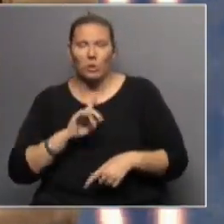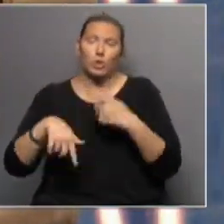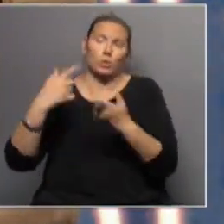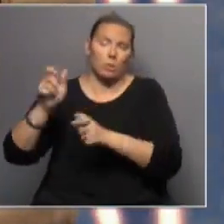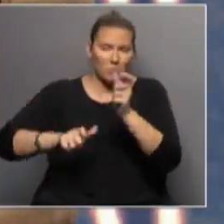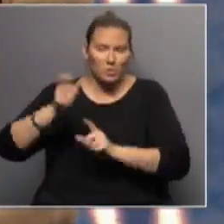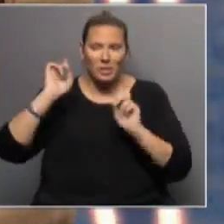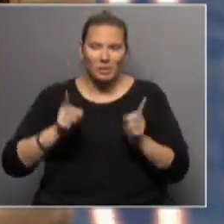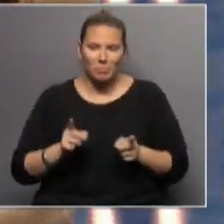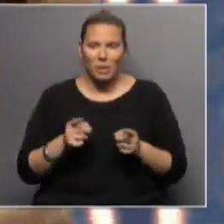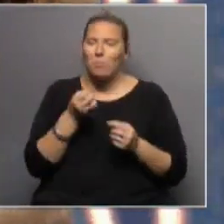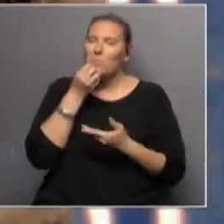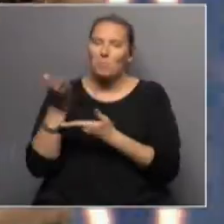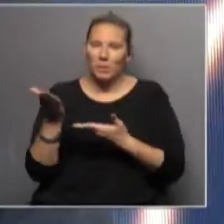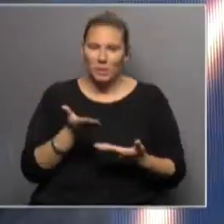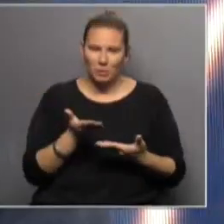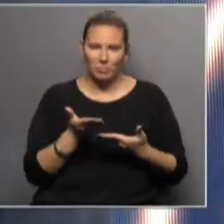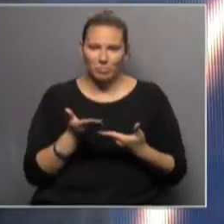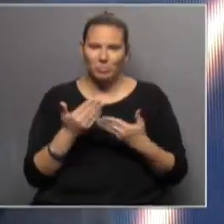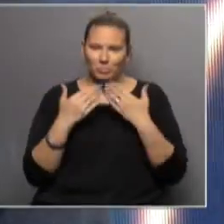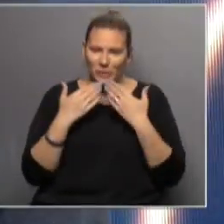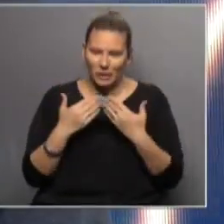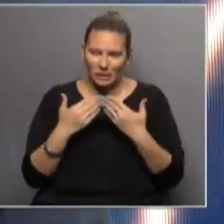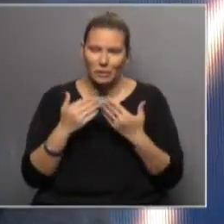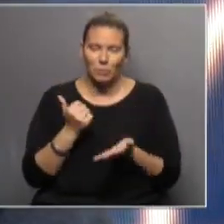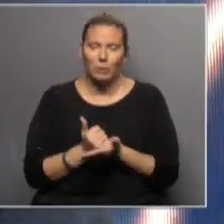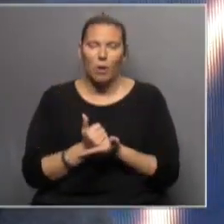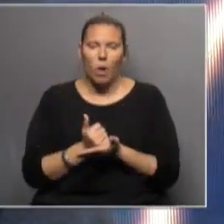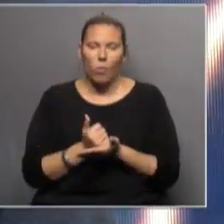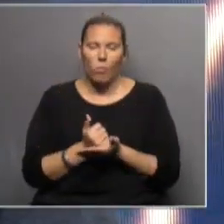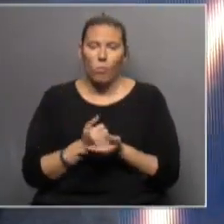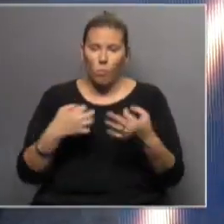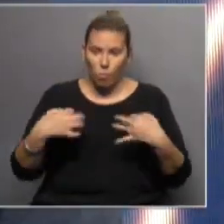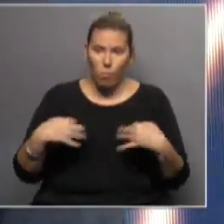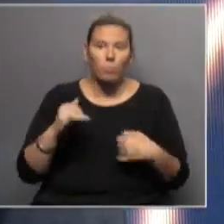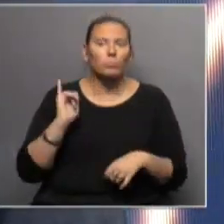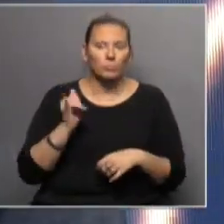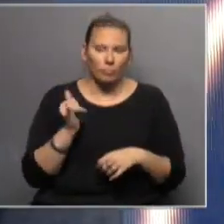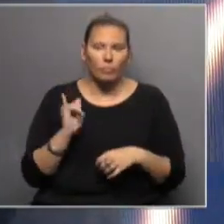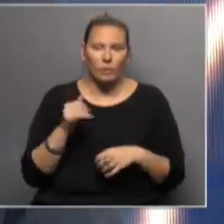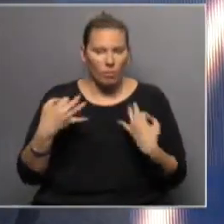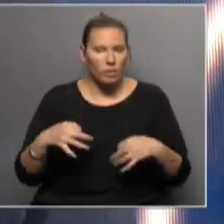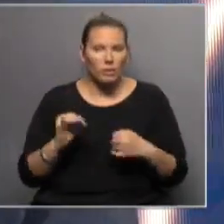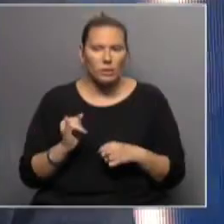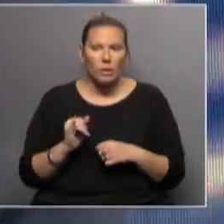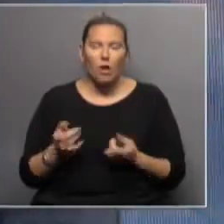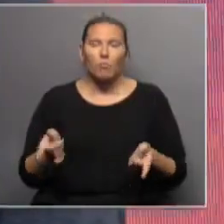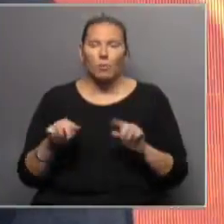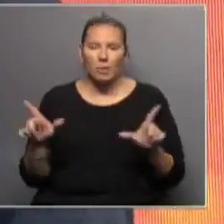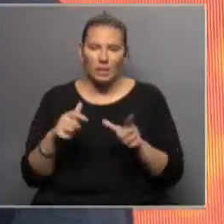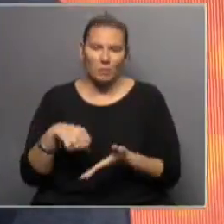allí. Señor Eli, bienvenido. Muchas gracias. Gracias a vos por estar. Y es muy especial, ¿no? Es muy especial, la verdad que sí. Bueno, volver a TV